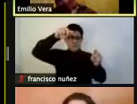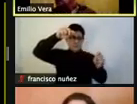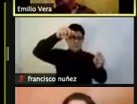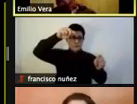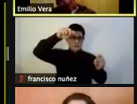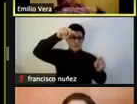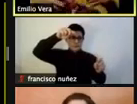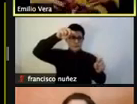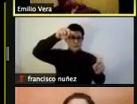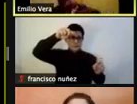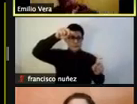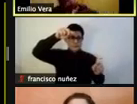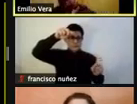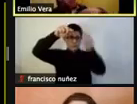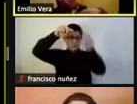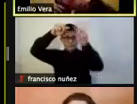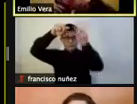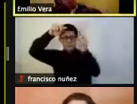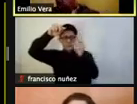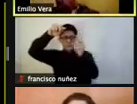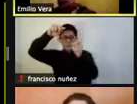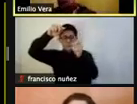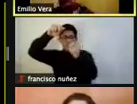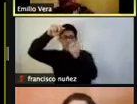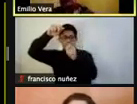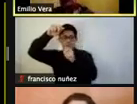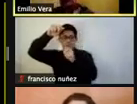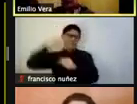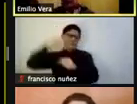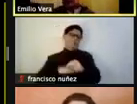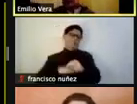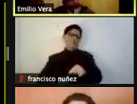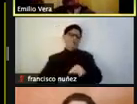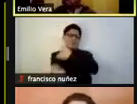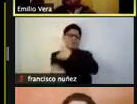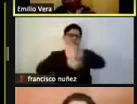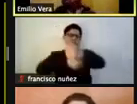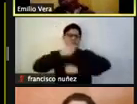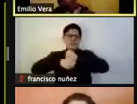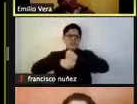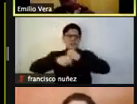millones de años hasta que la placa oceánica se hunde por debajo de algún continente.